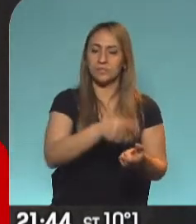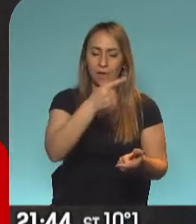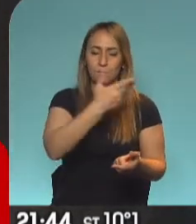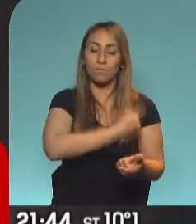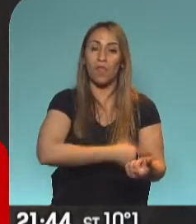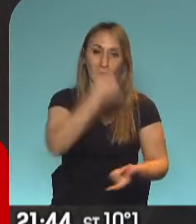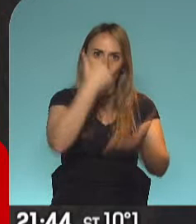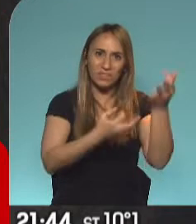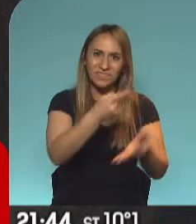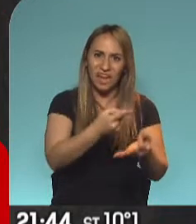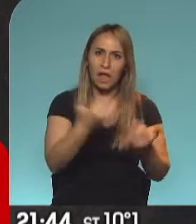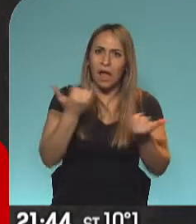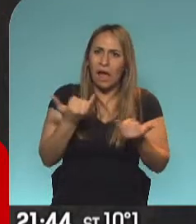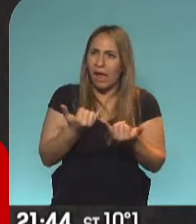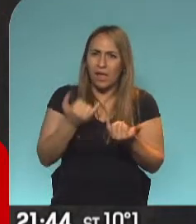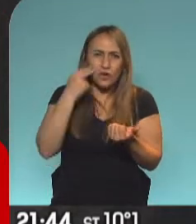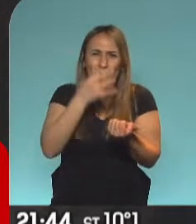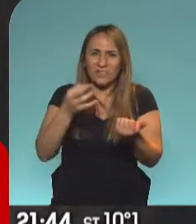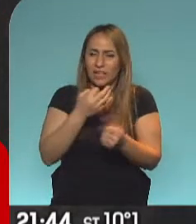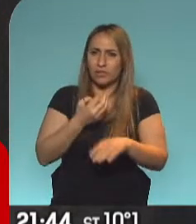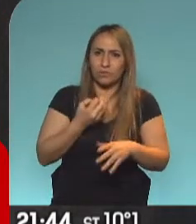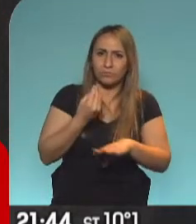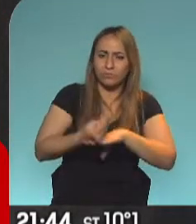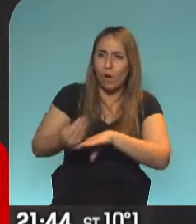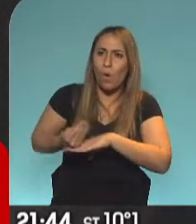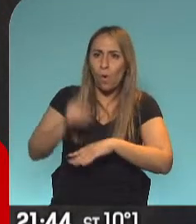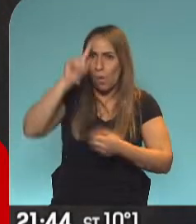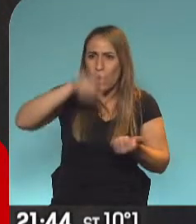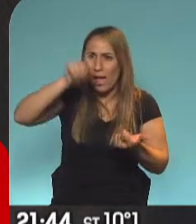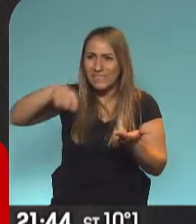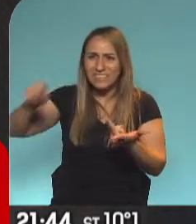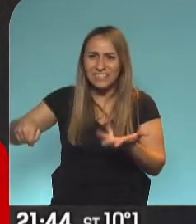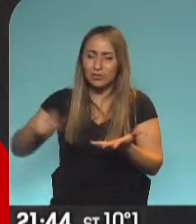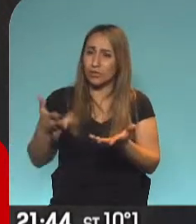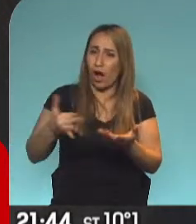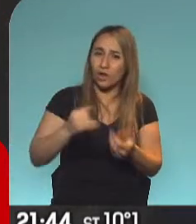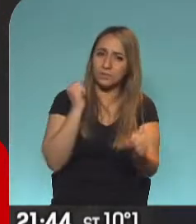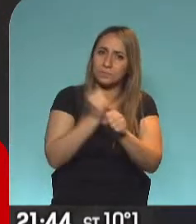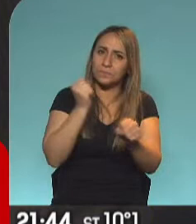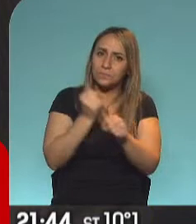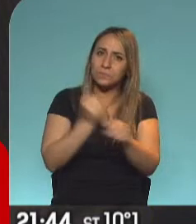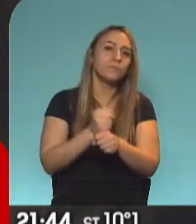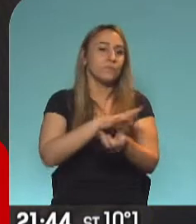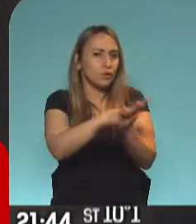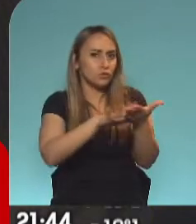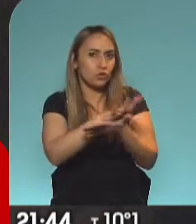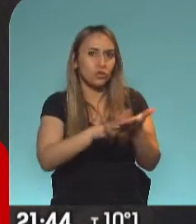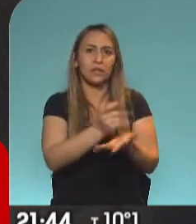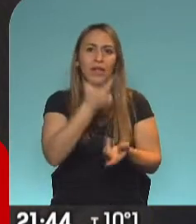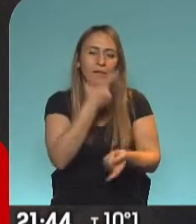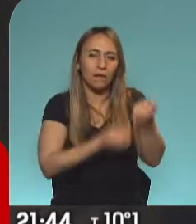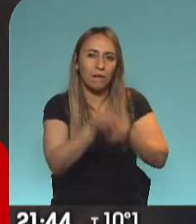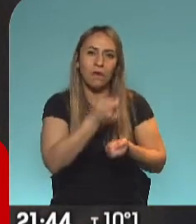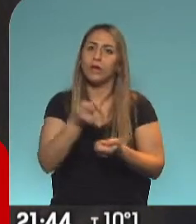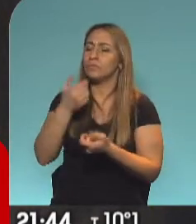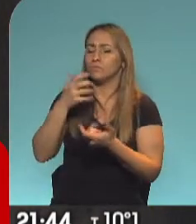país que están jugándose el pellejo todos los días resolviendo temas de narcotráfico, resolviendo temas de trata,